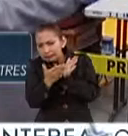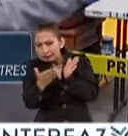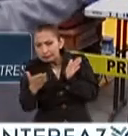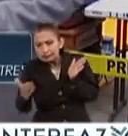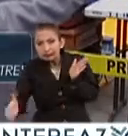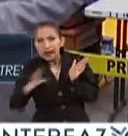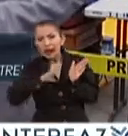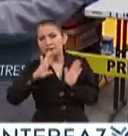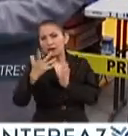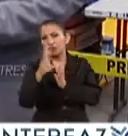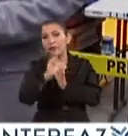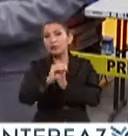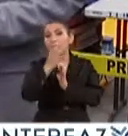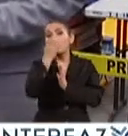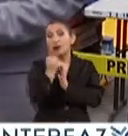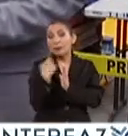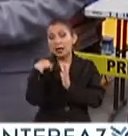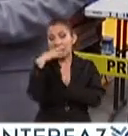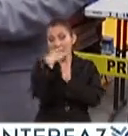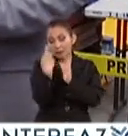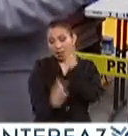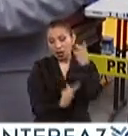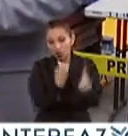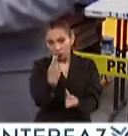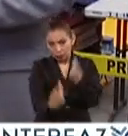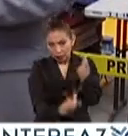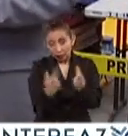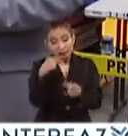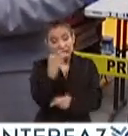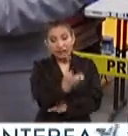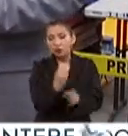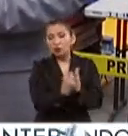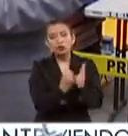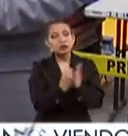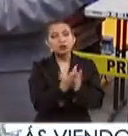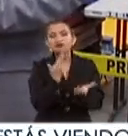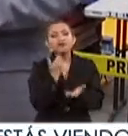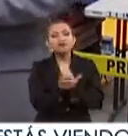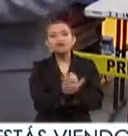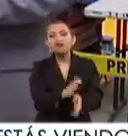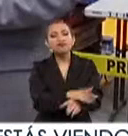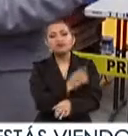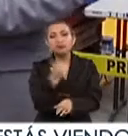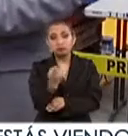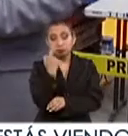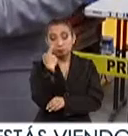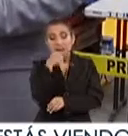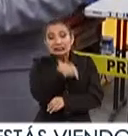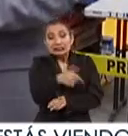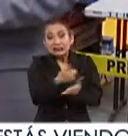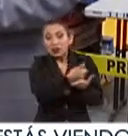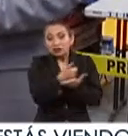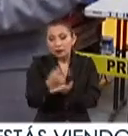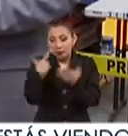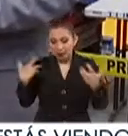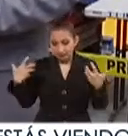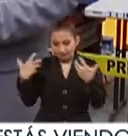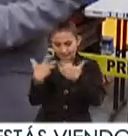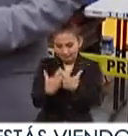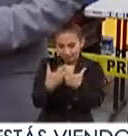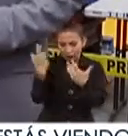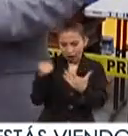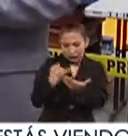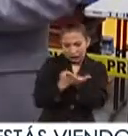y hay cerca de 99 reactivos. La ventaja de este curso es que logra homologar